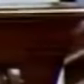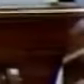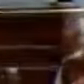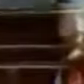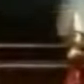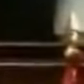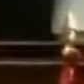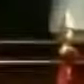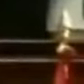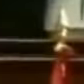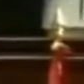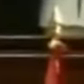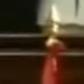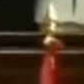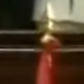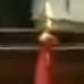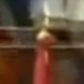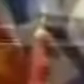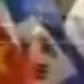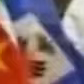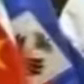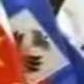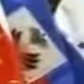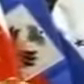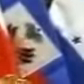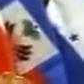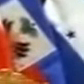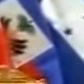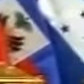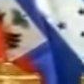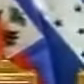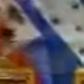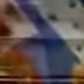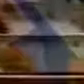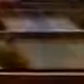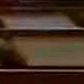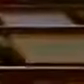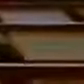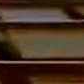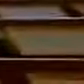inauguramos esta reunión del Parlaméricas de la Red. Muchísimas gracias.